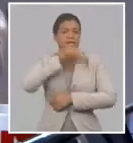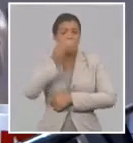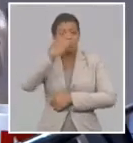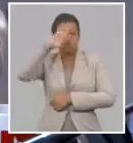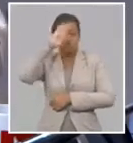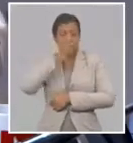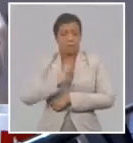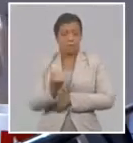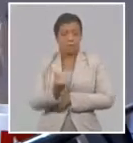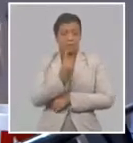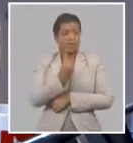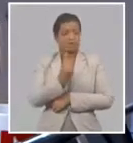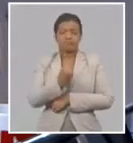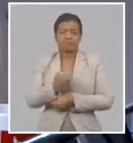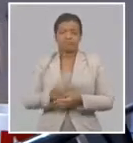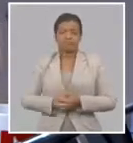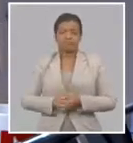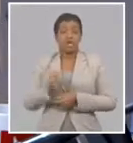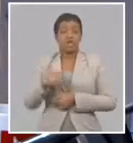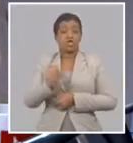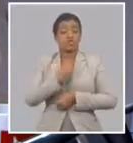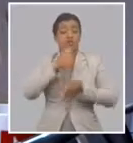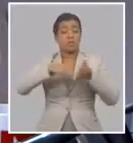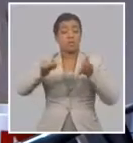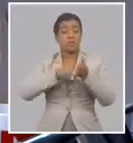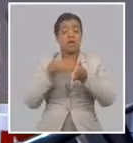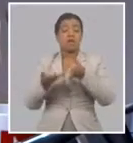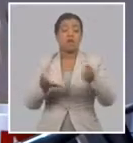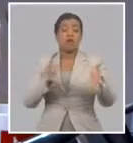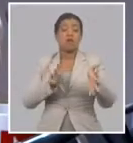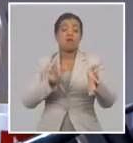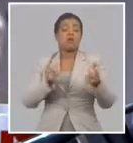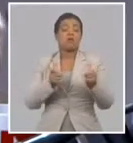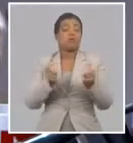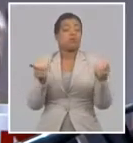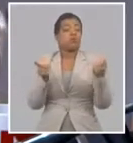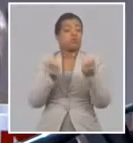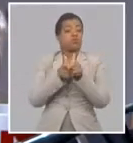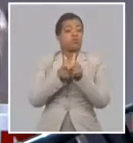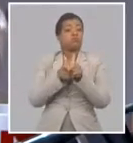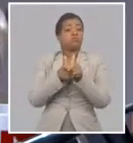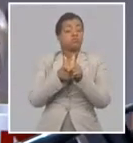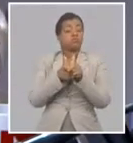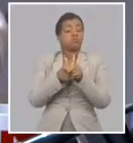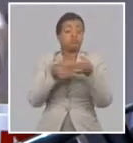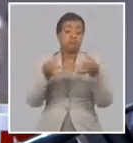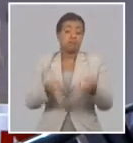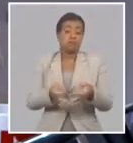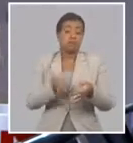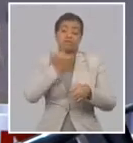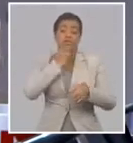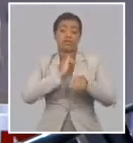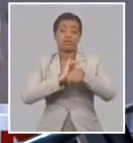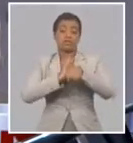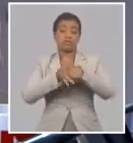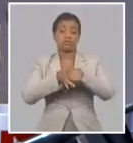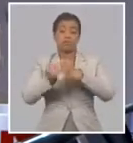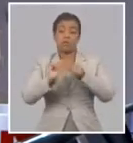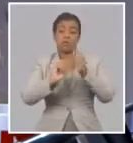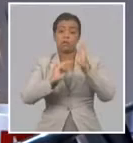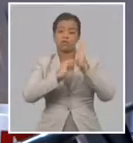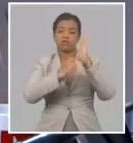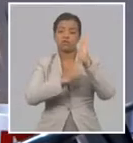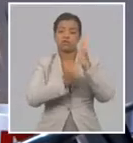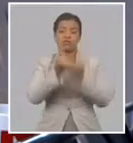en la excepción nosotros estamos pronosticando por supuesto un decrecimiento en muchas de nuestras actividades y estamos mencionando indicadores